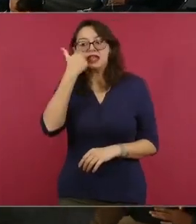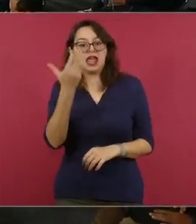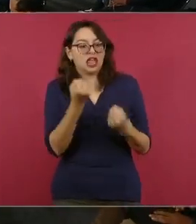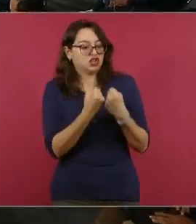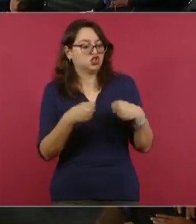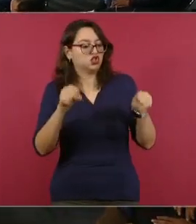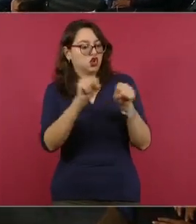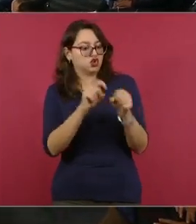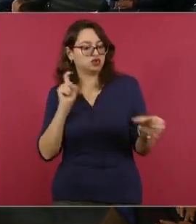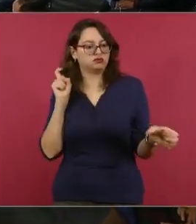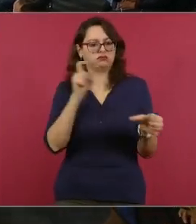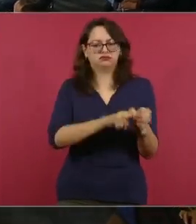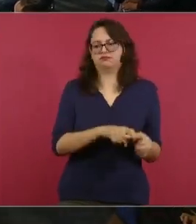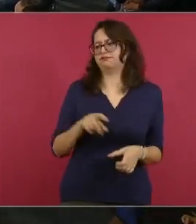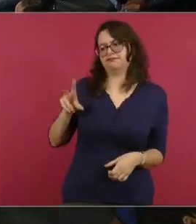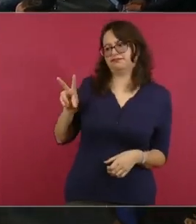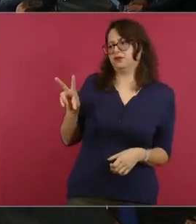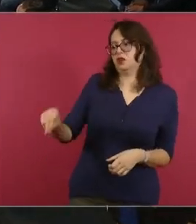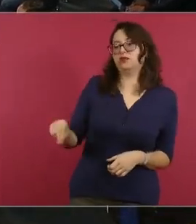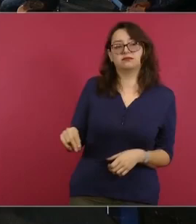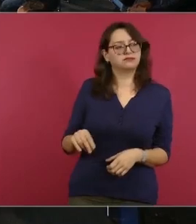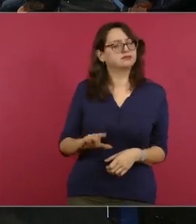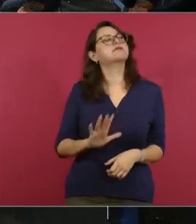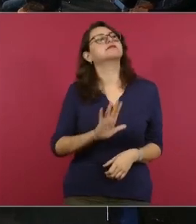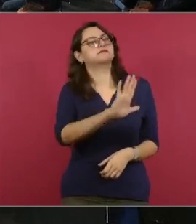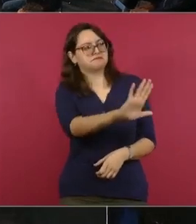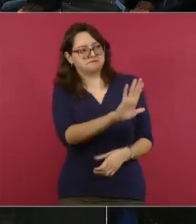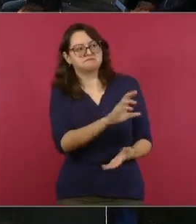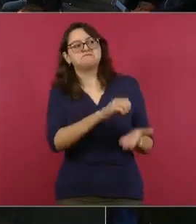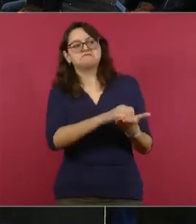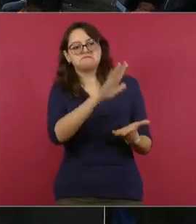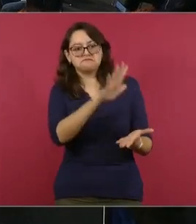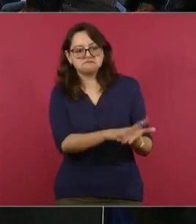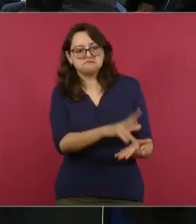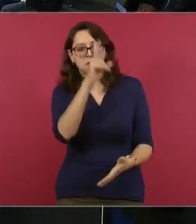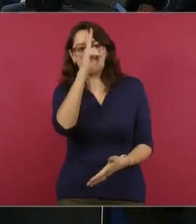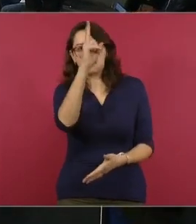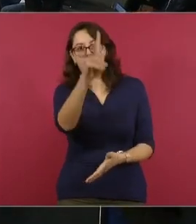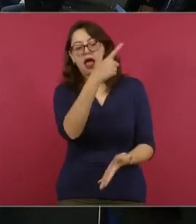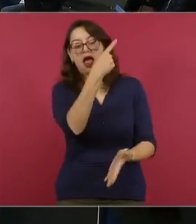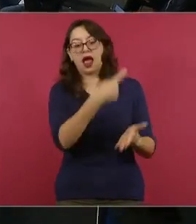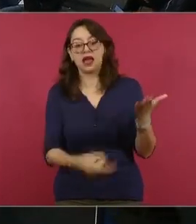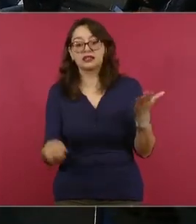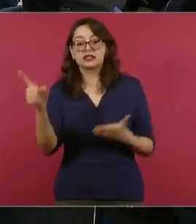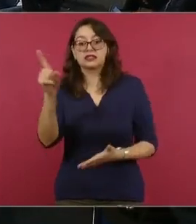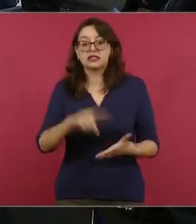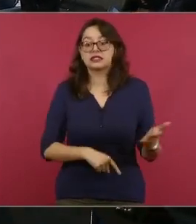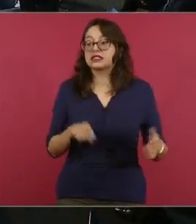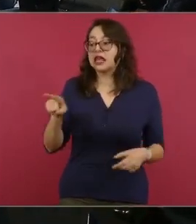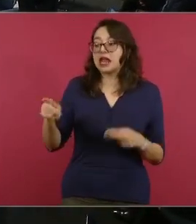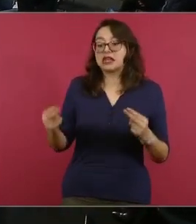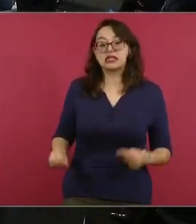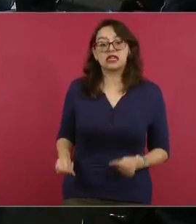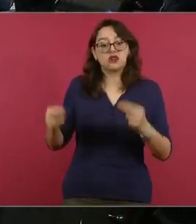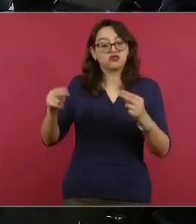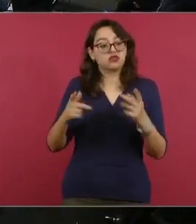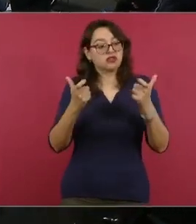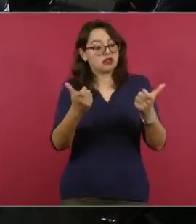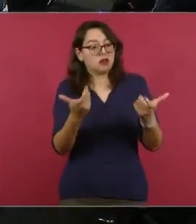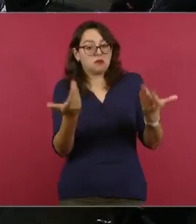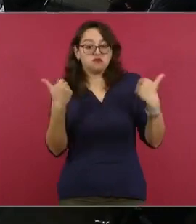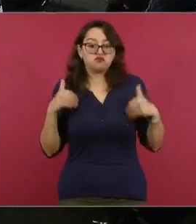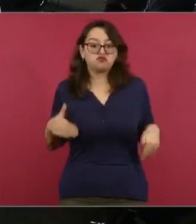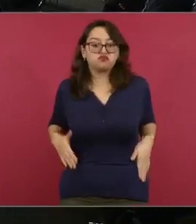empresas, tal como ellos aseguran. Así es como ha logrado hacerse de diversos negocios que tal parecen servirán para su fondo de jubilación